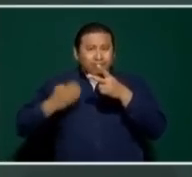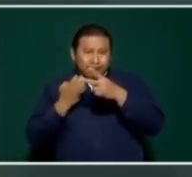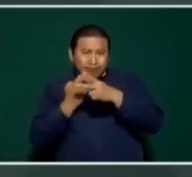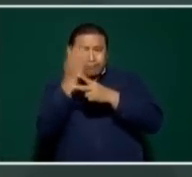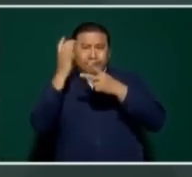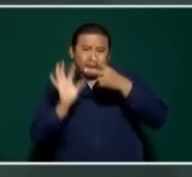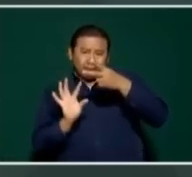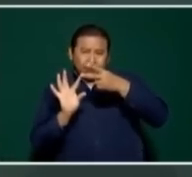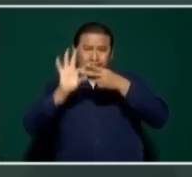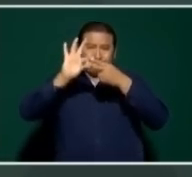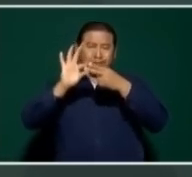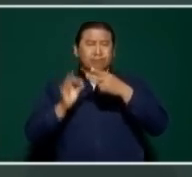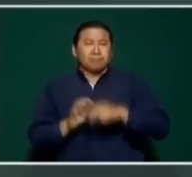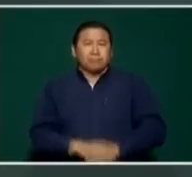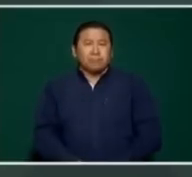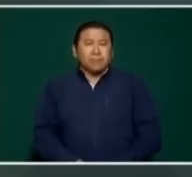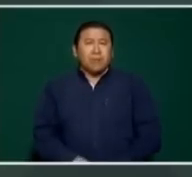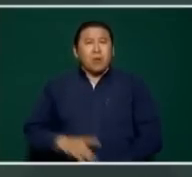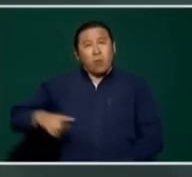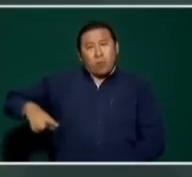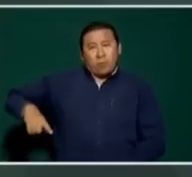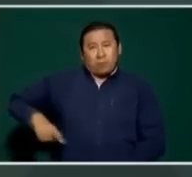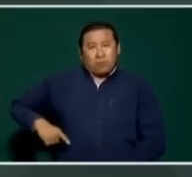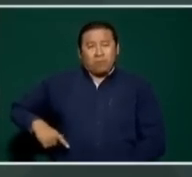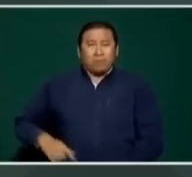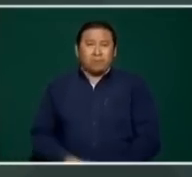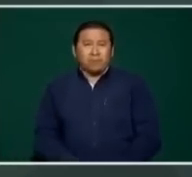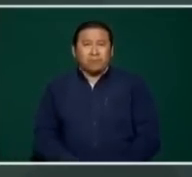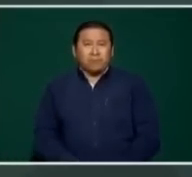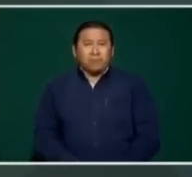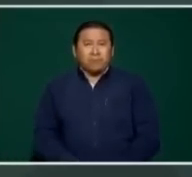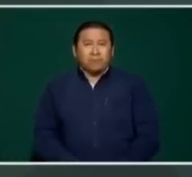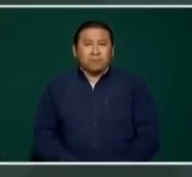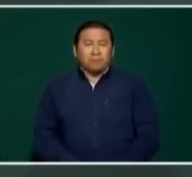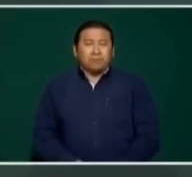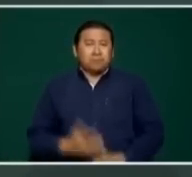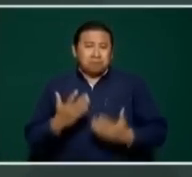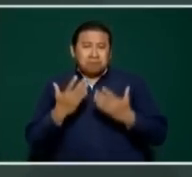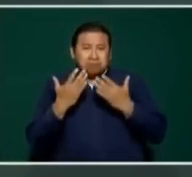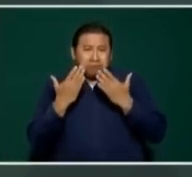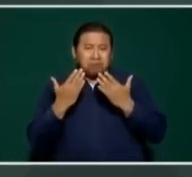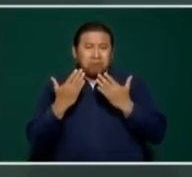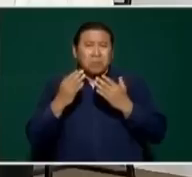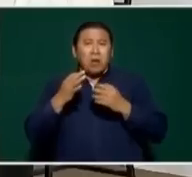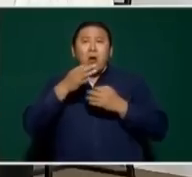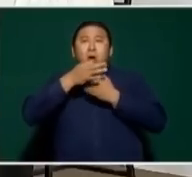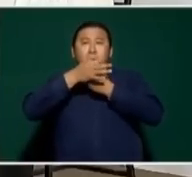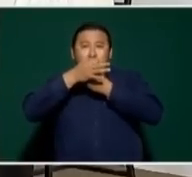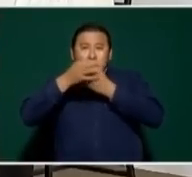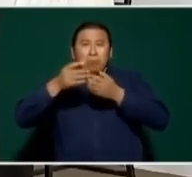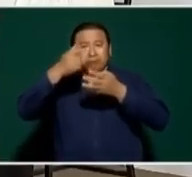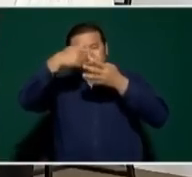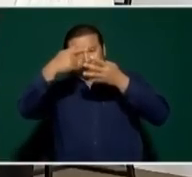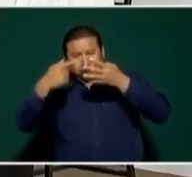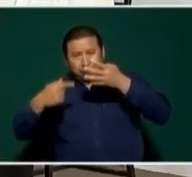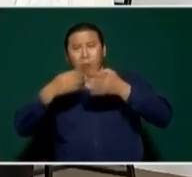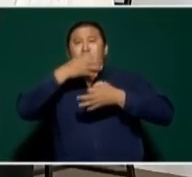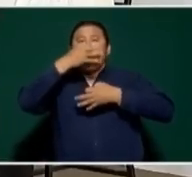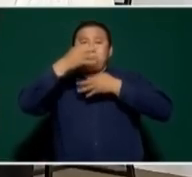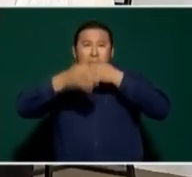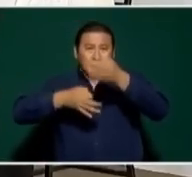estado. El gobernador dio un informe